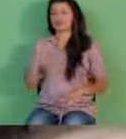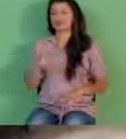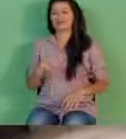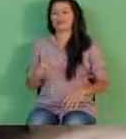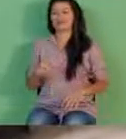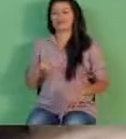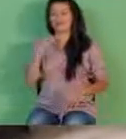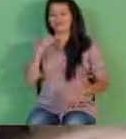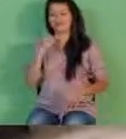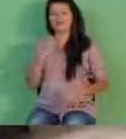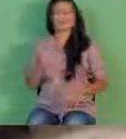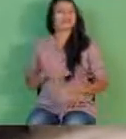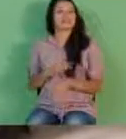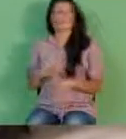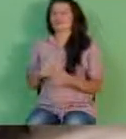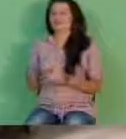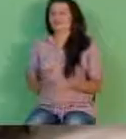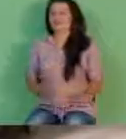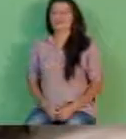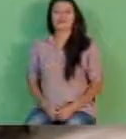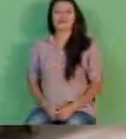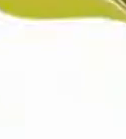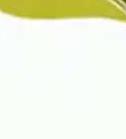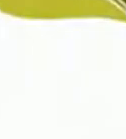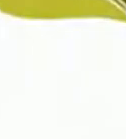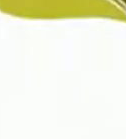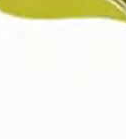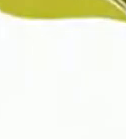el video que llaman y todo mande de nuevo el video